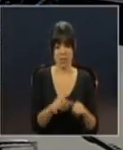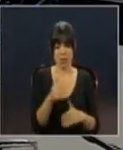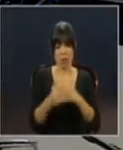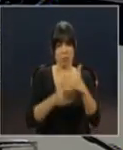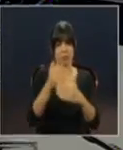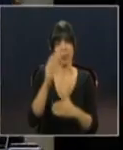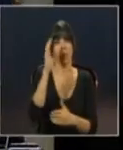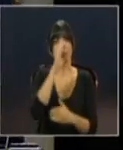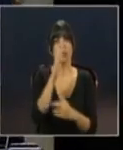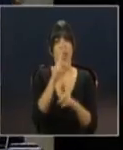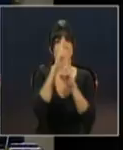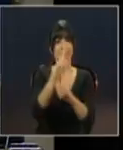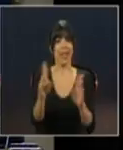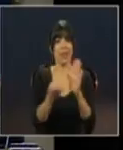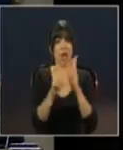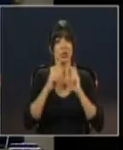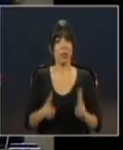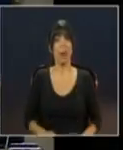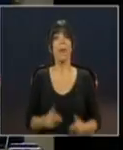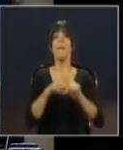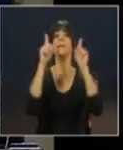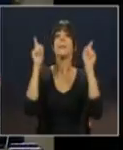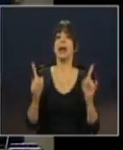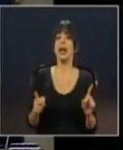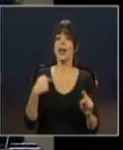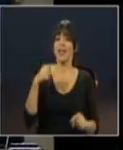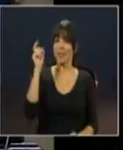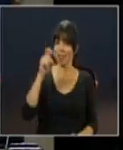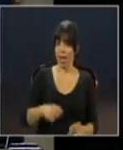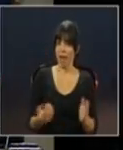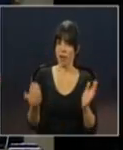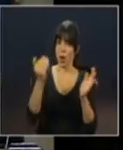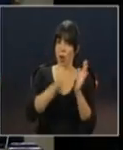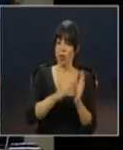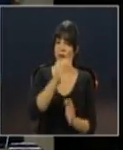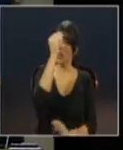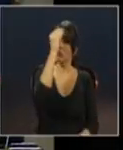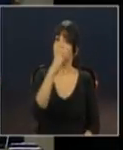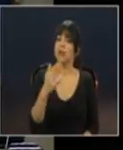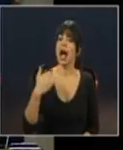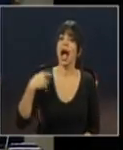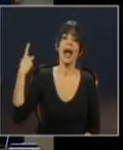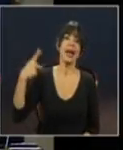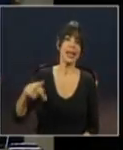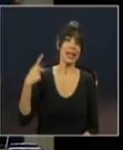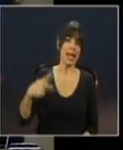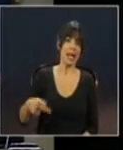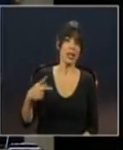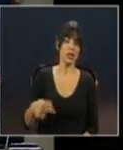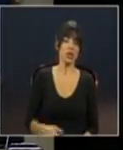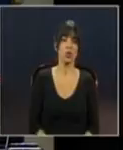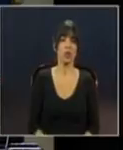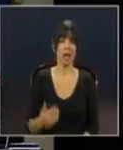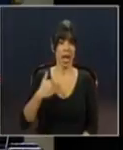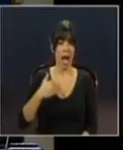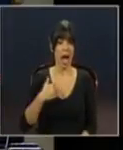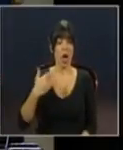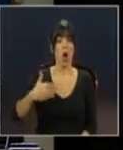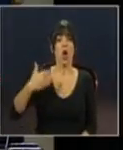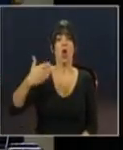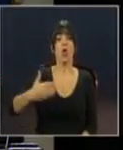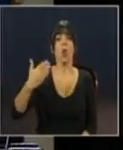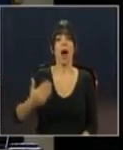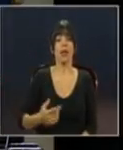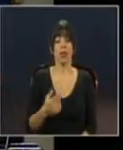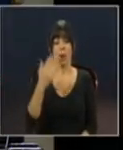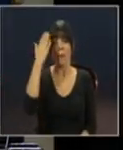derechos humanos. Sin embargo, debo nuevamente señalar el riesgo en que se incurre cuando, debido a